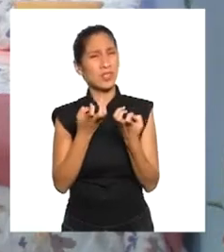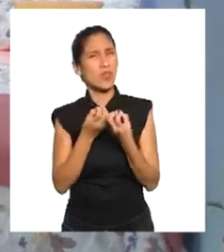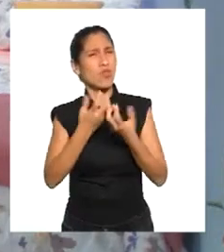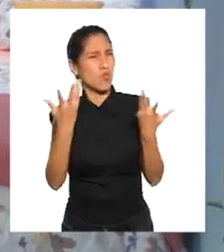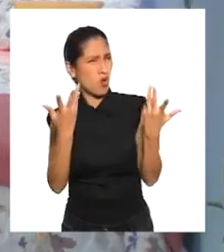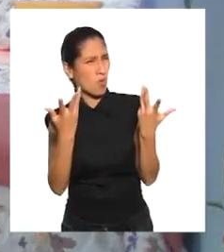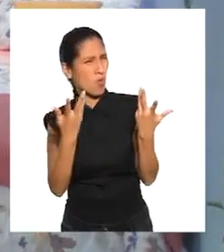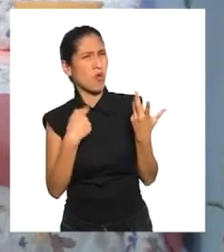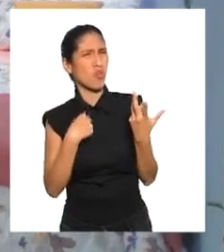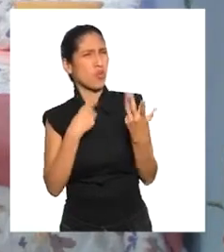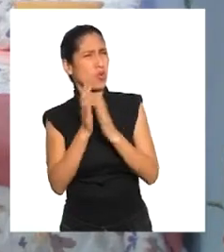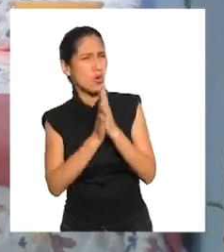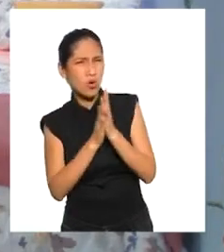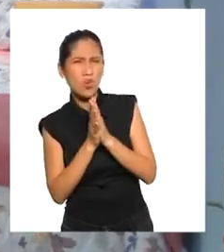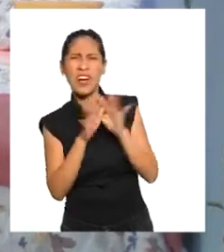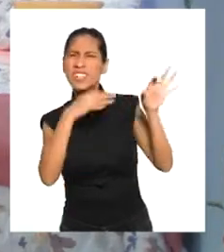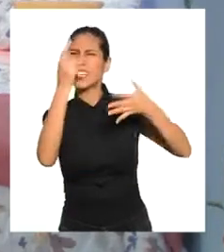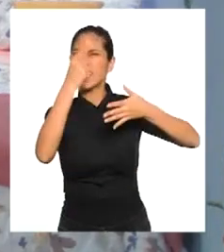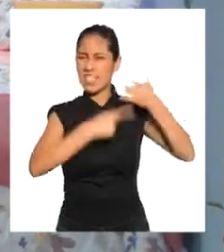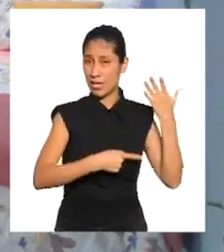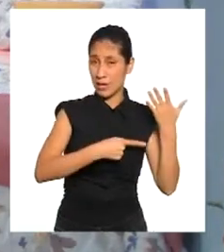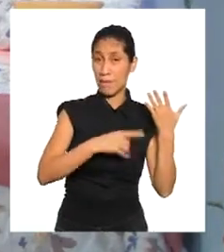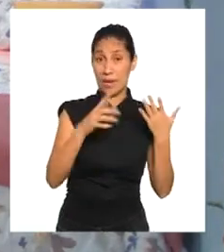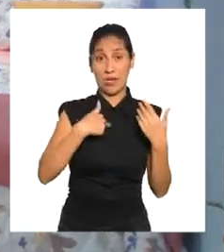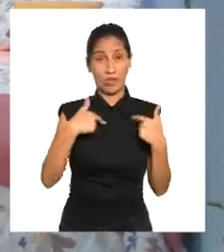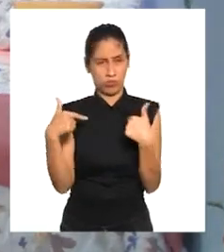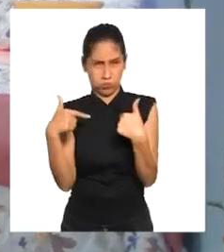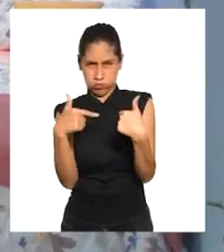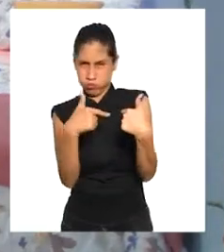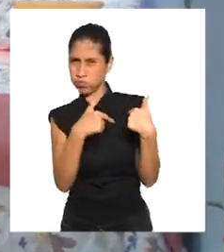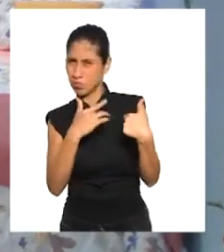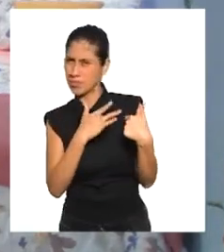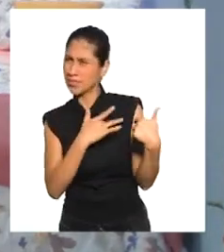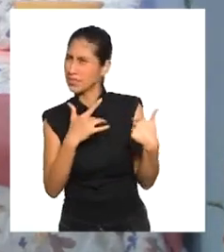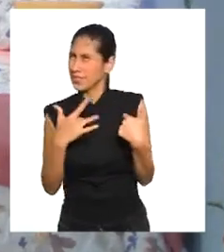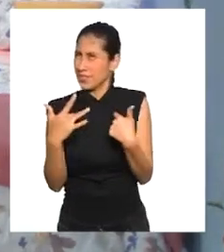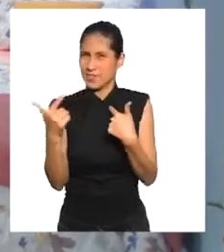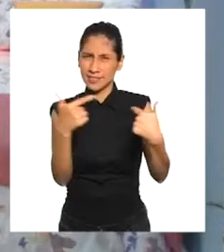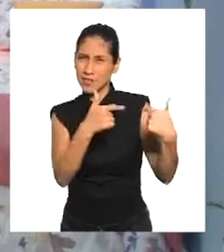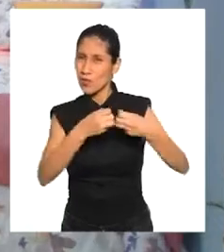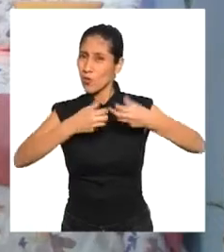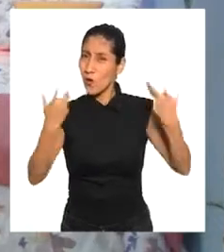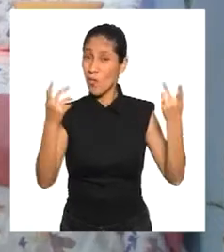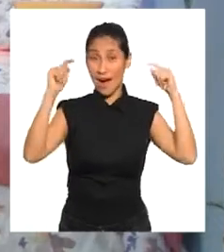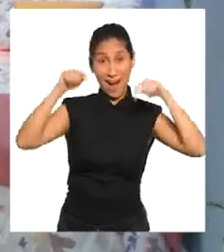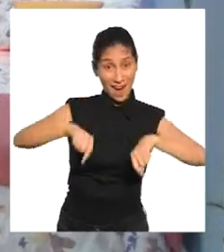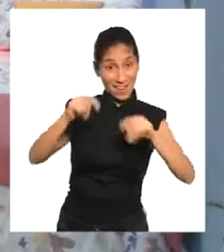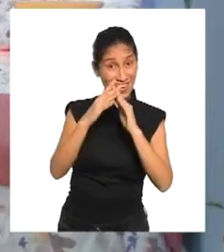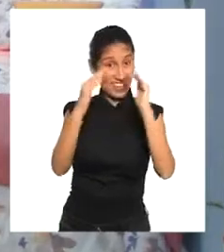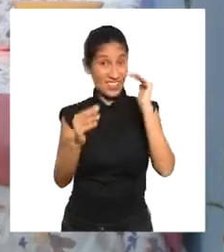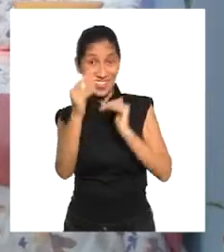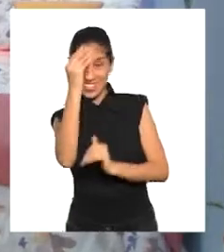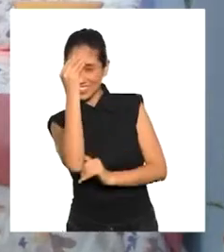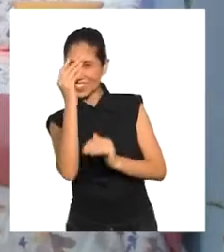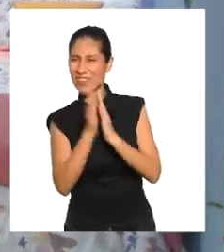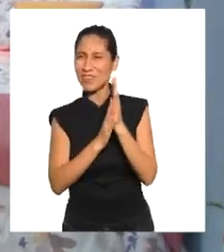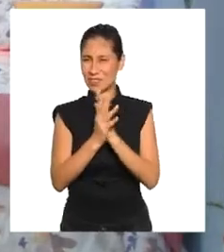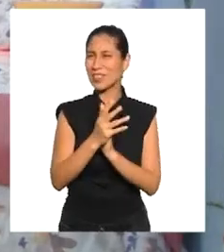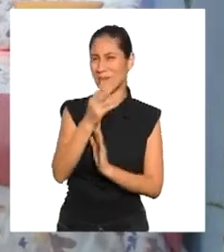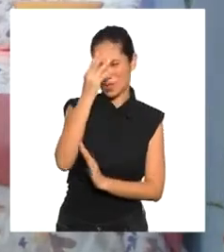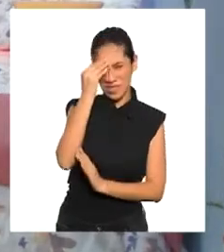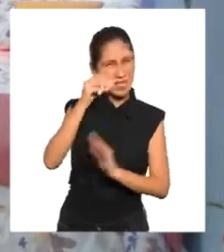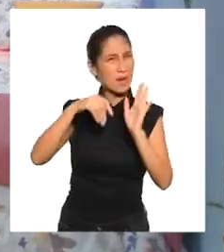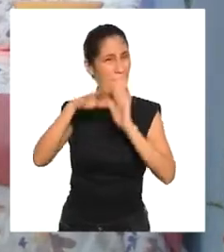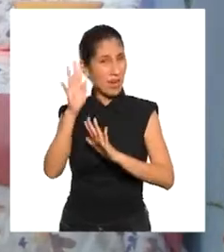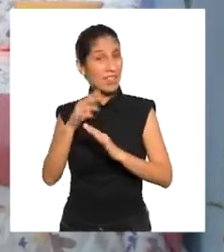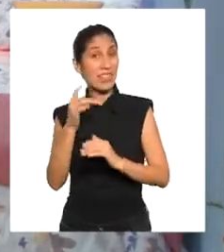usar algunas estrategias o recomendaciones para autorregular mis emociones. Es por eso que en este programa de Aprendo en Casa conoceremos acerca de